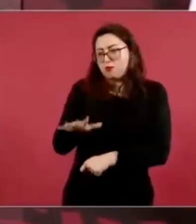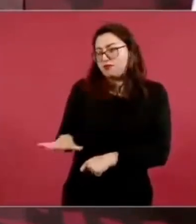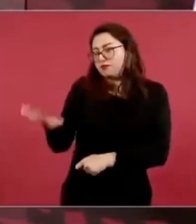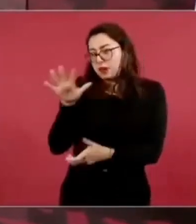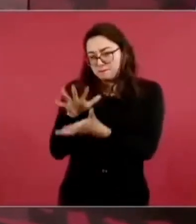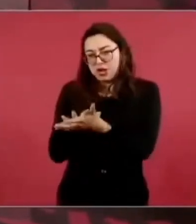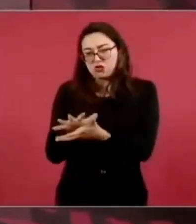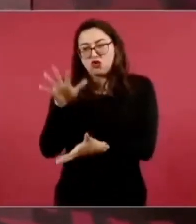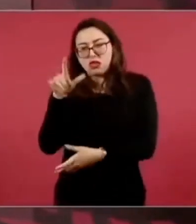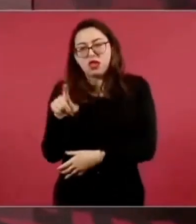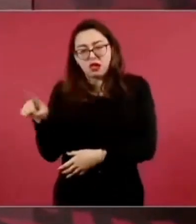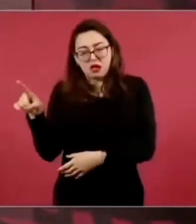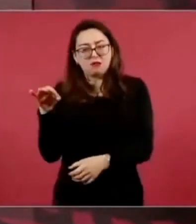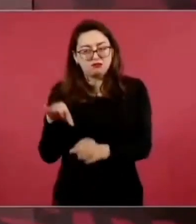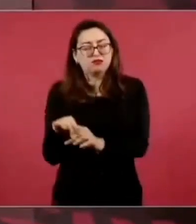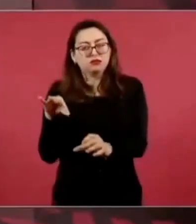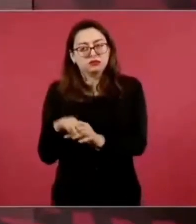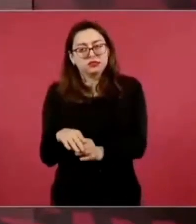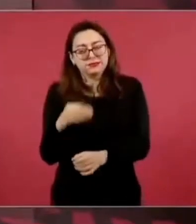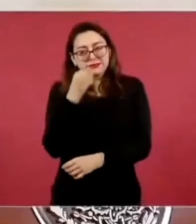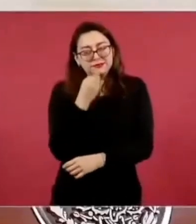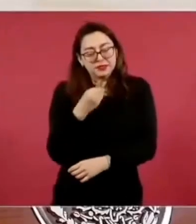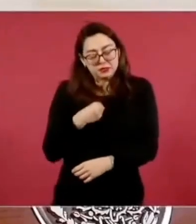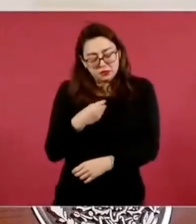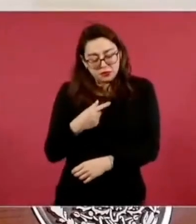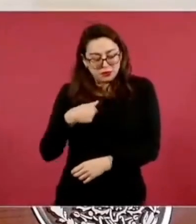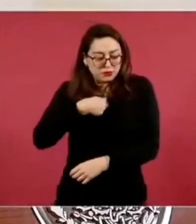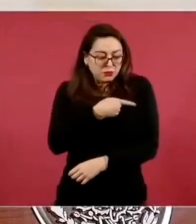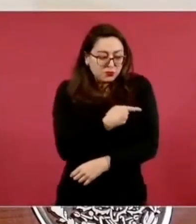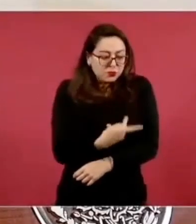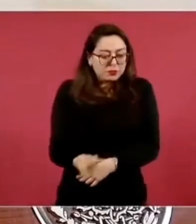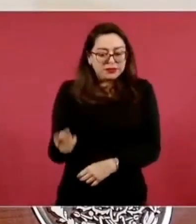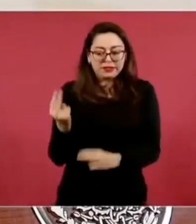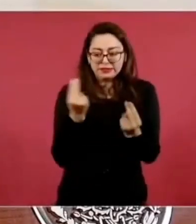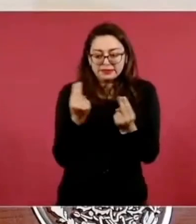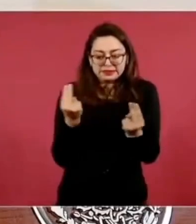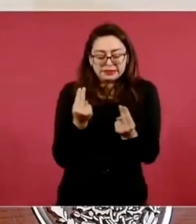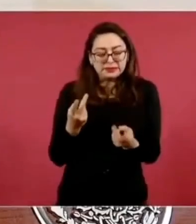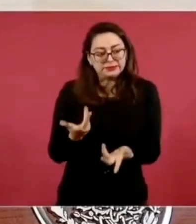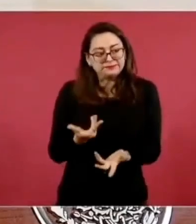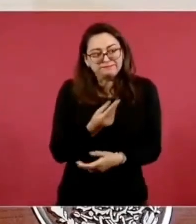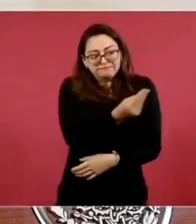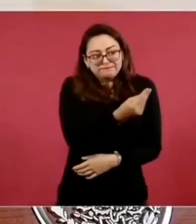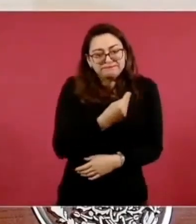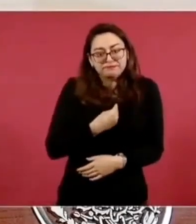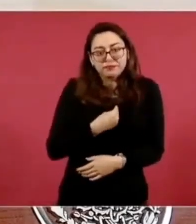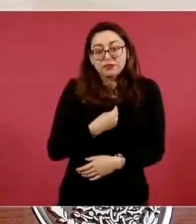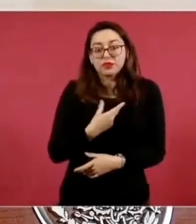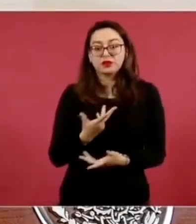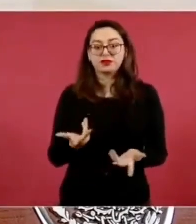perverso es el tráfico con la pobreza de la gente